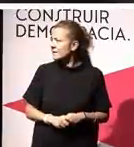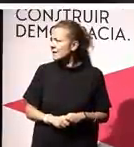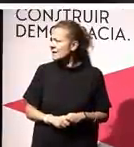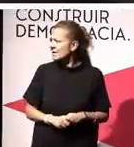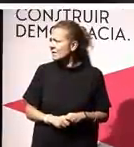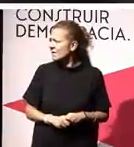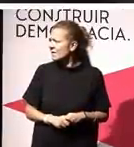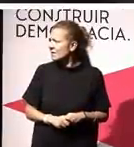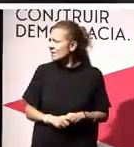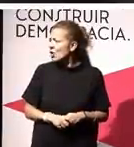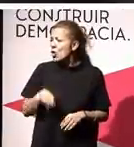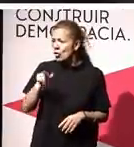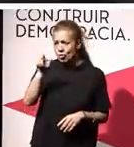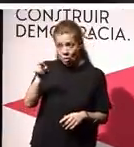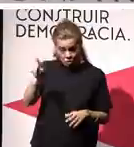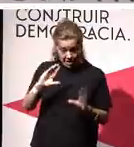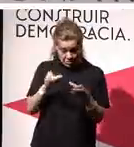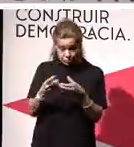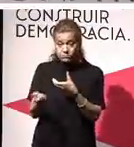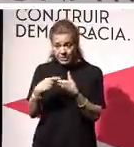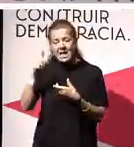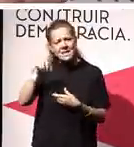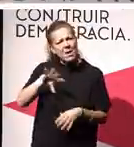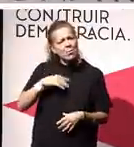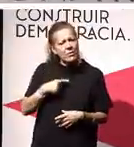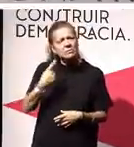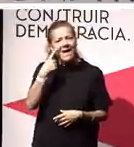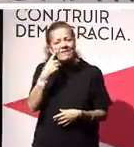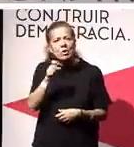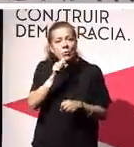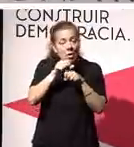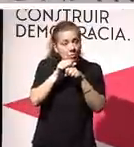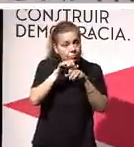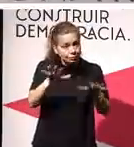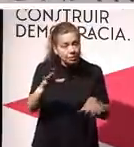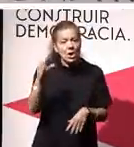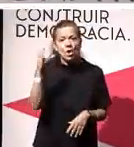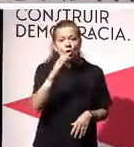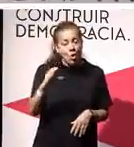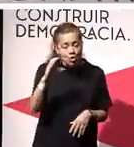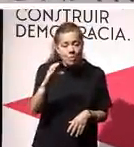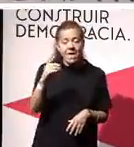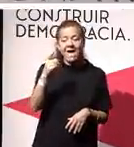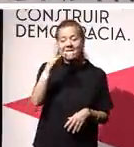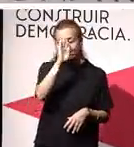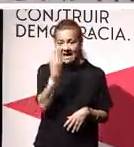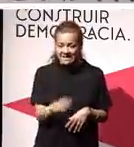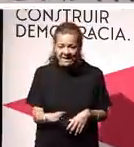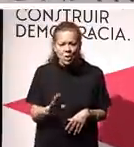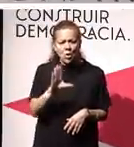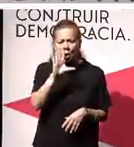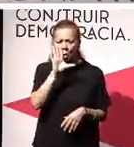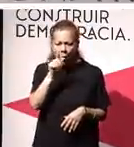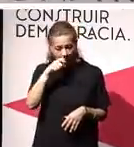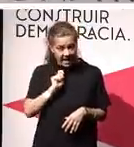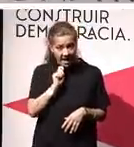Porque con ellos y con ellas vamos a ser capaces de enfrentar la reacción que se extiende ya en Colombia, en Brasil, en Hungría y tenemos